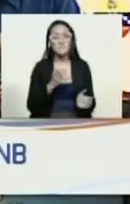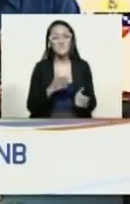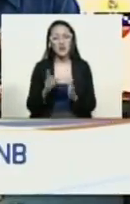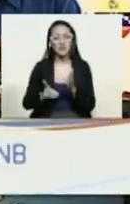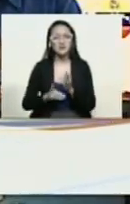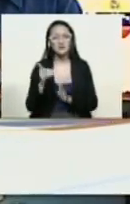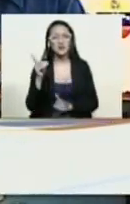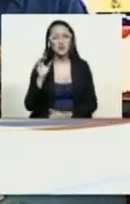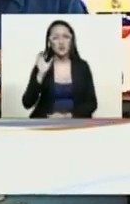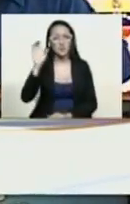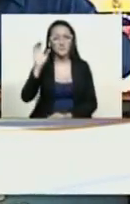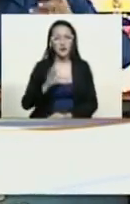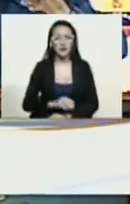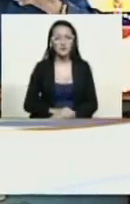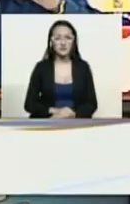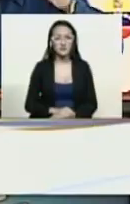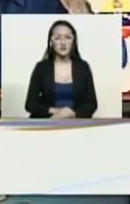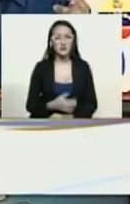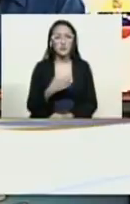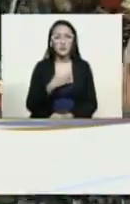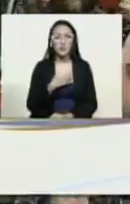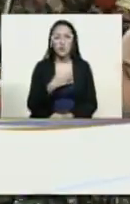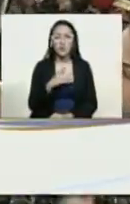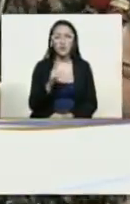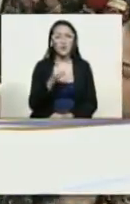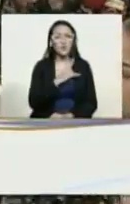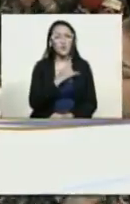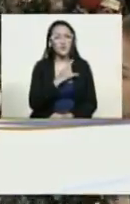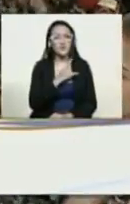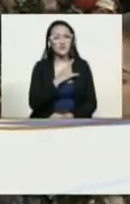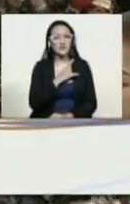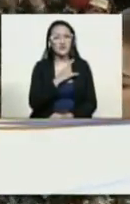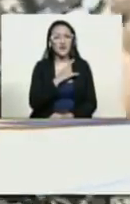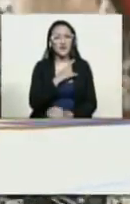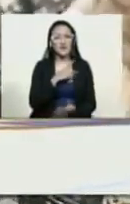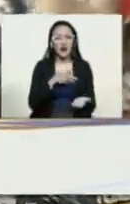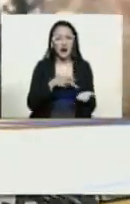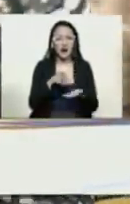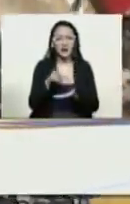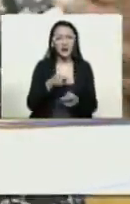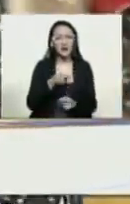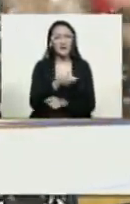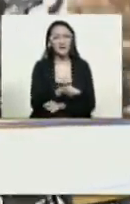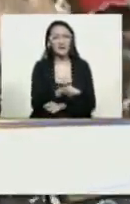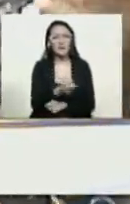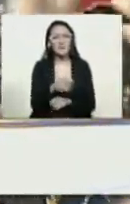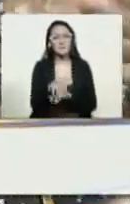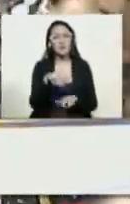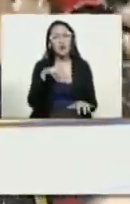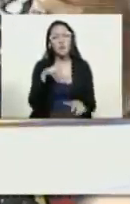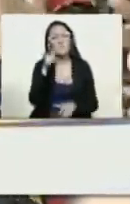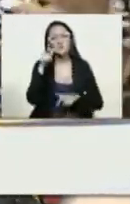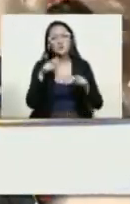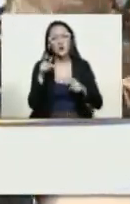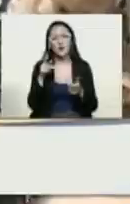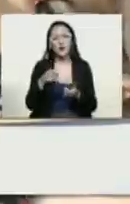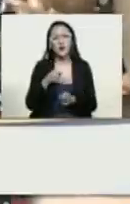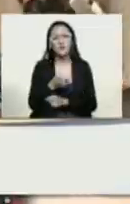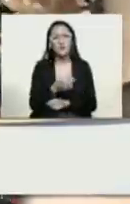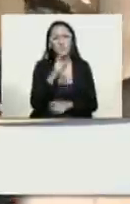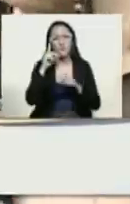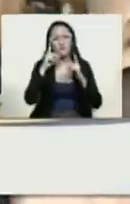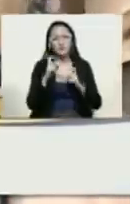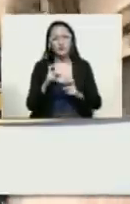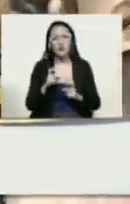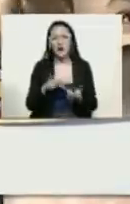de desarrollo de la patria. No puede haber universidades con carreras graduando miles y miles de profesionales